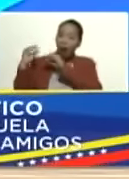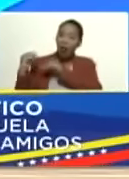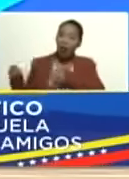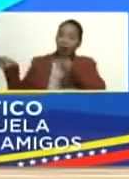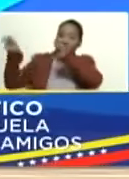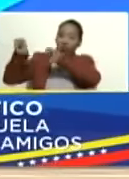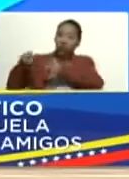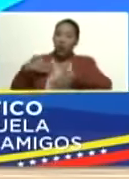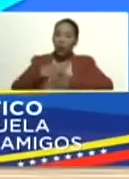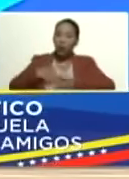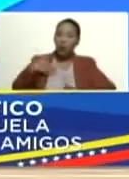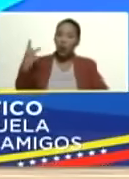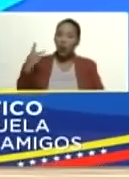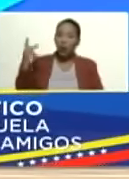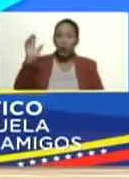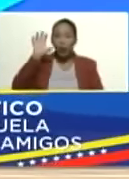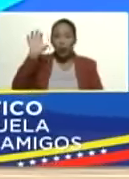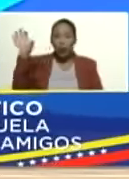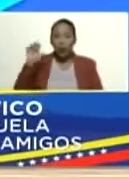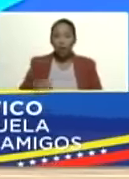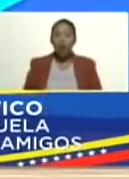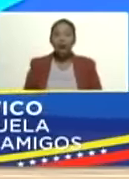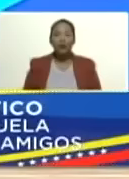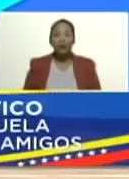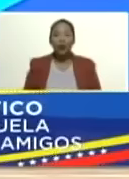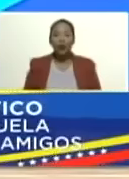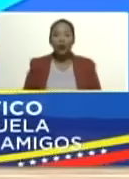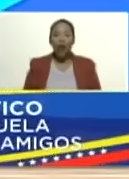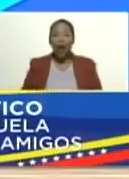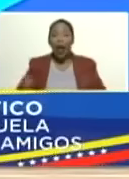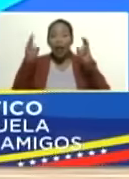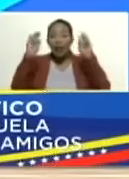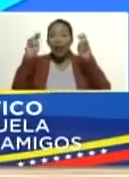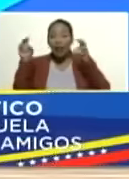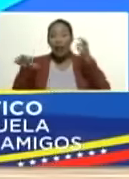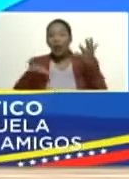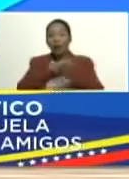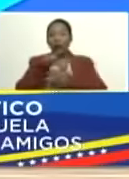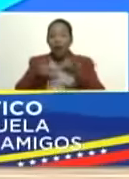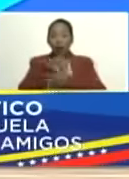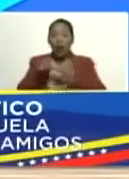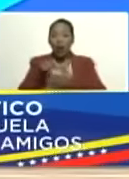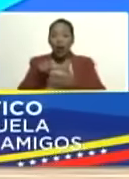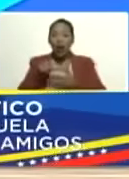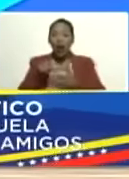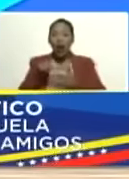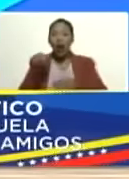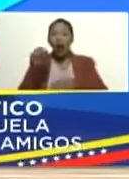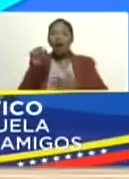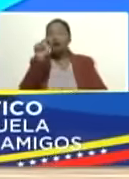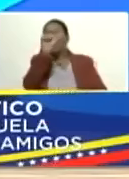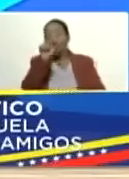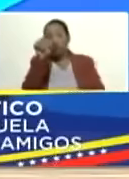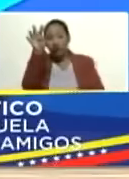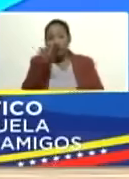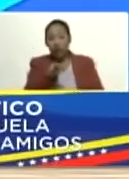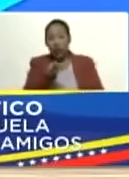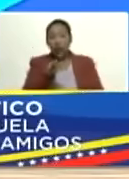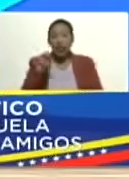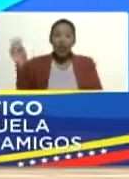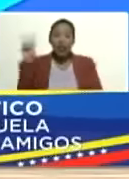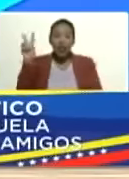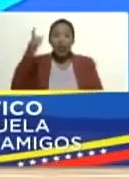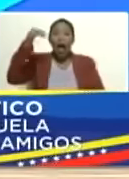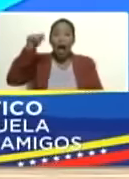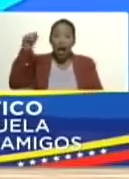y satisfactoria para las partes la controversia de la Guayana Esequiba y la contención que Venezuela tiene sobre